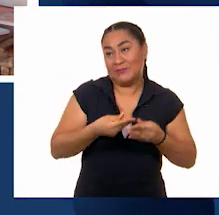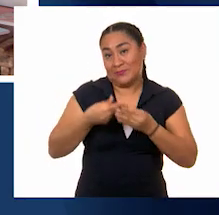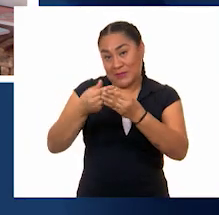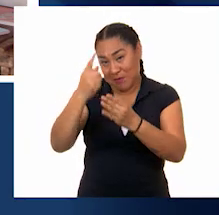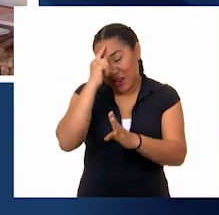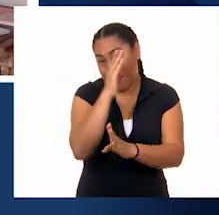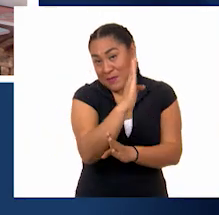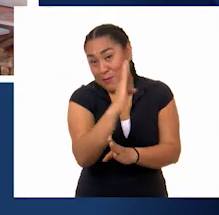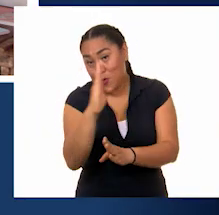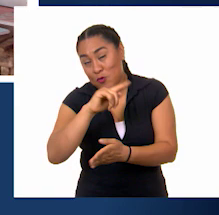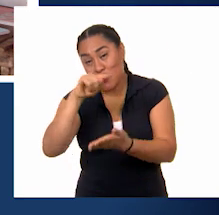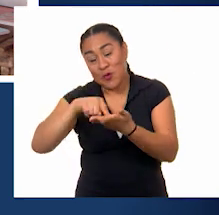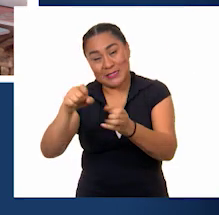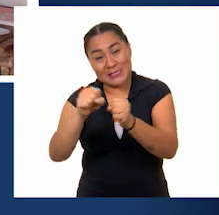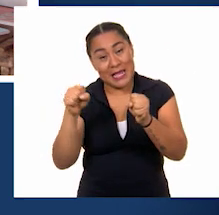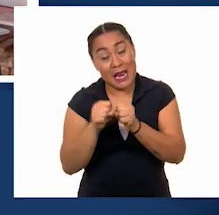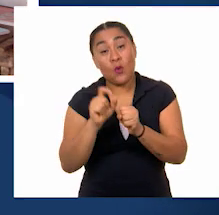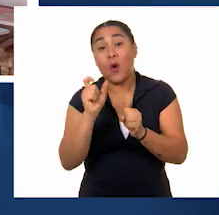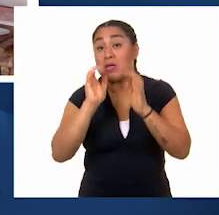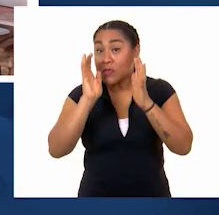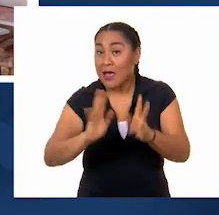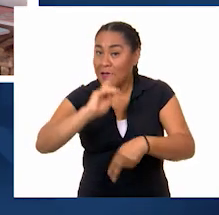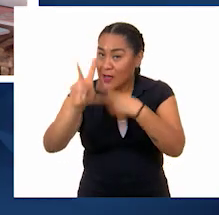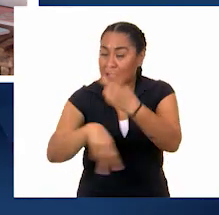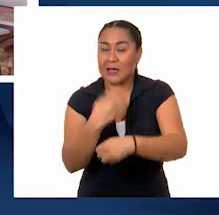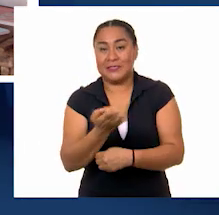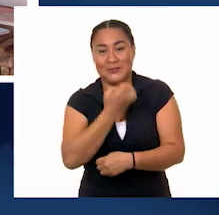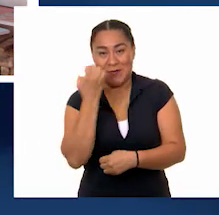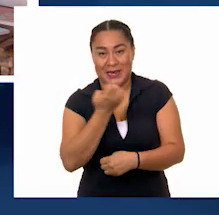de aula una vez que regresen a sus escuelas.